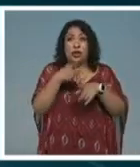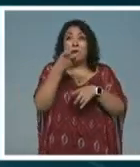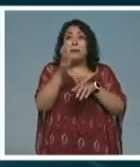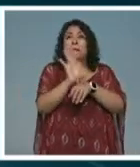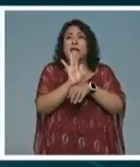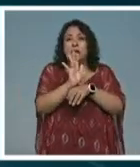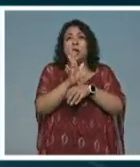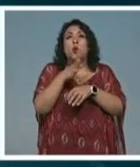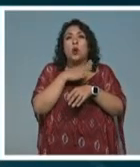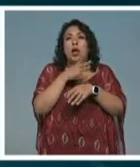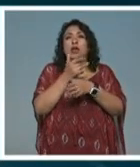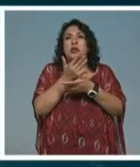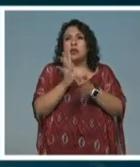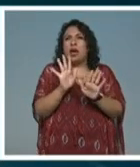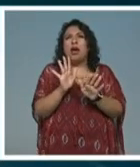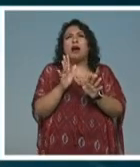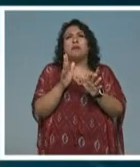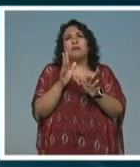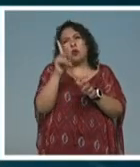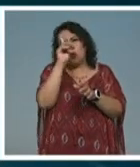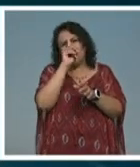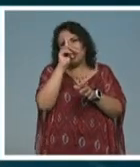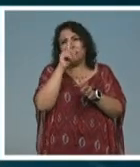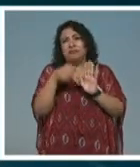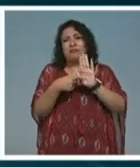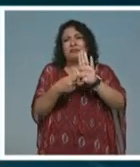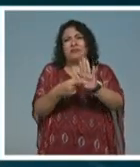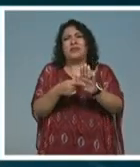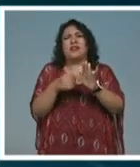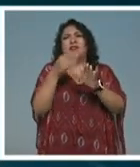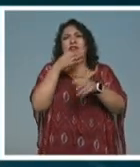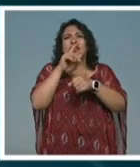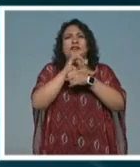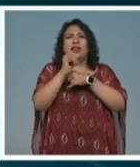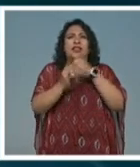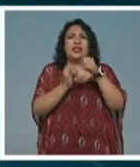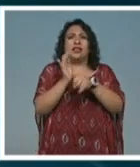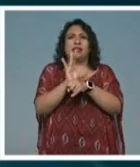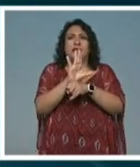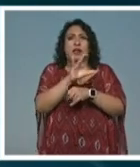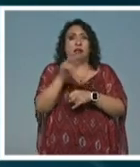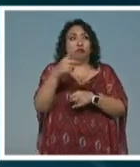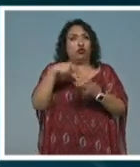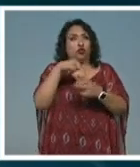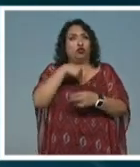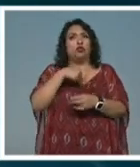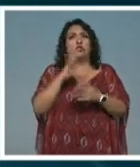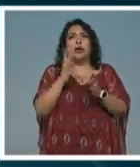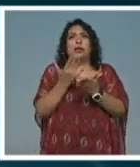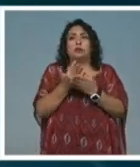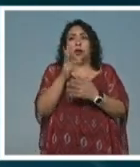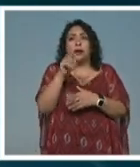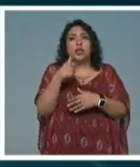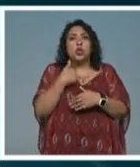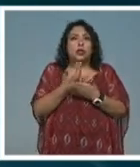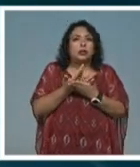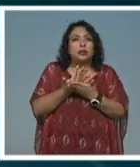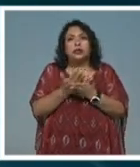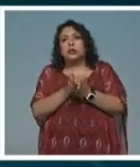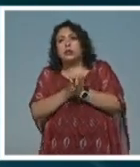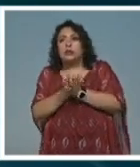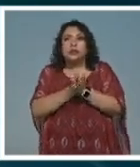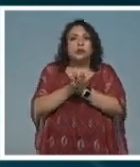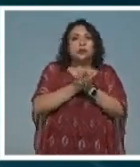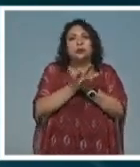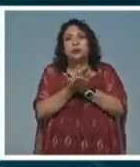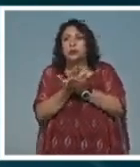tiene un par de reseñas porque se presentó recientemente en el Festival Internacional de Cine de Cannes. Y bueno, nosotros ya lo estamos esperando. La verdad es que sí, yo me estoy frotando ya las manos, ¿sí? Lau,